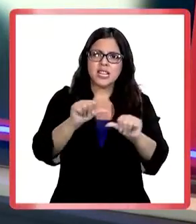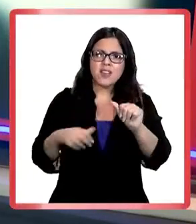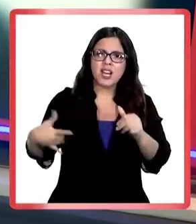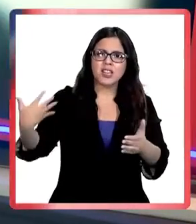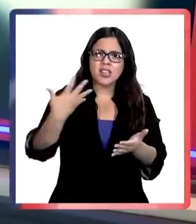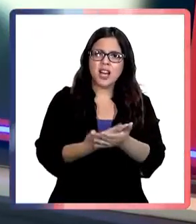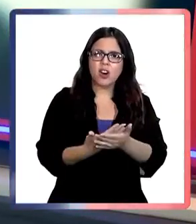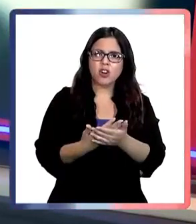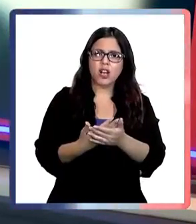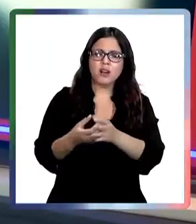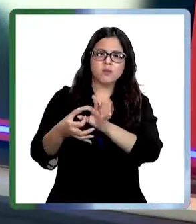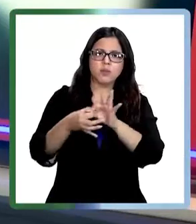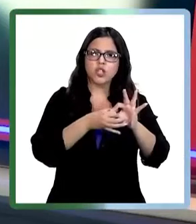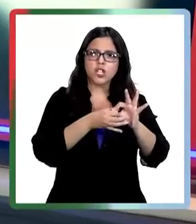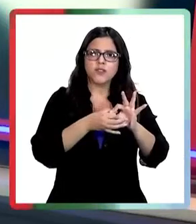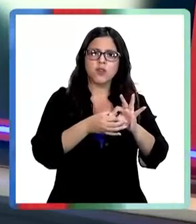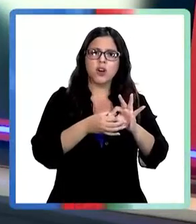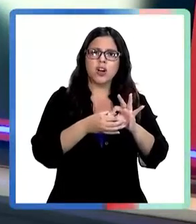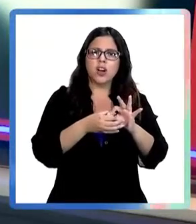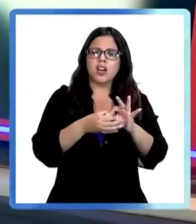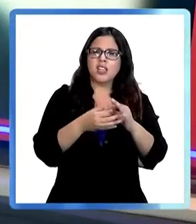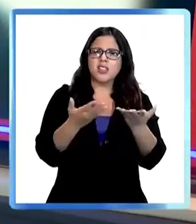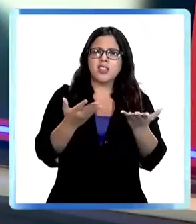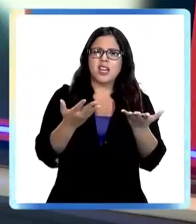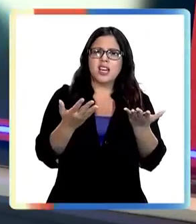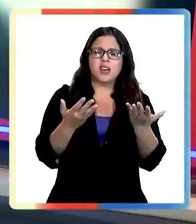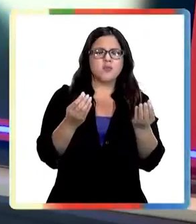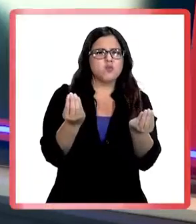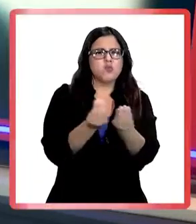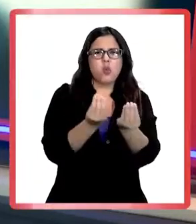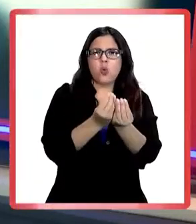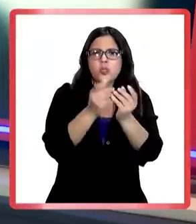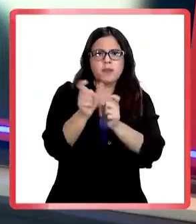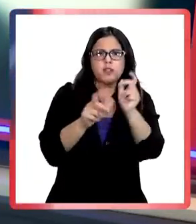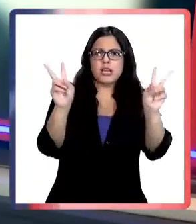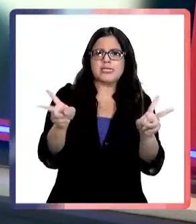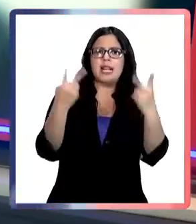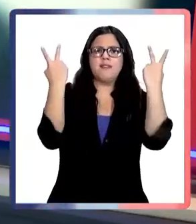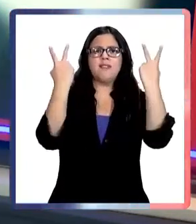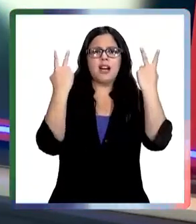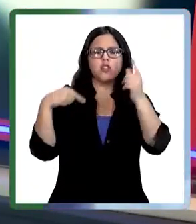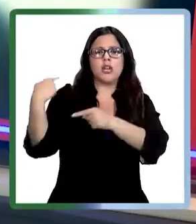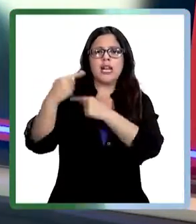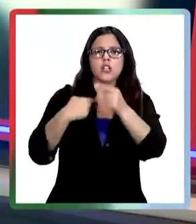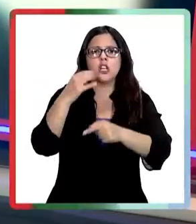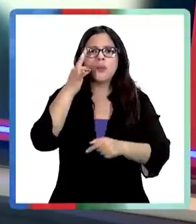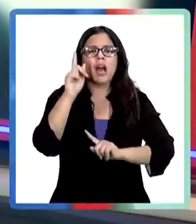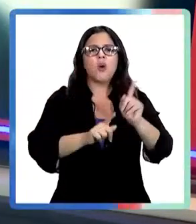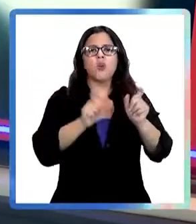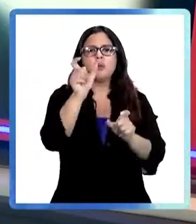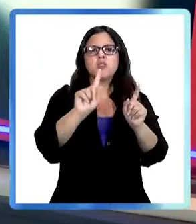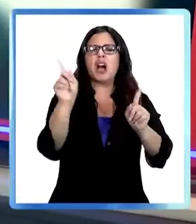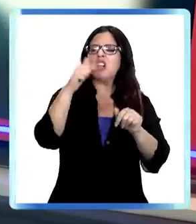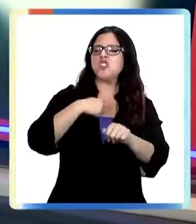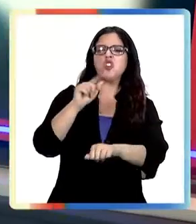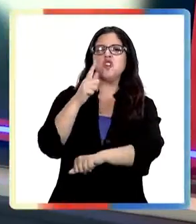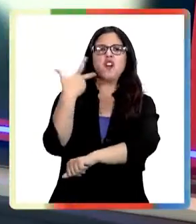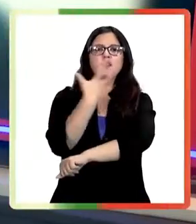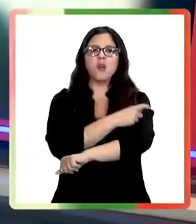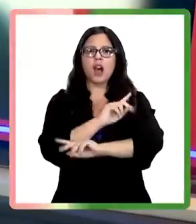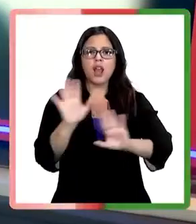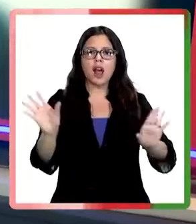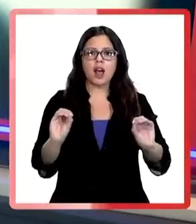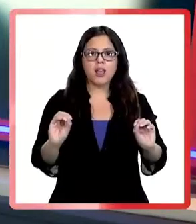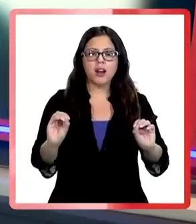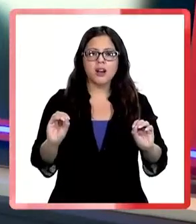que tenemos a estas alturas del efecto que tienen las vacunas, de las millones y millones de vidas que ha salvado en la historia de la humanidad, todavía haya personas que dicen, no, yo no quiero vacunarme